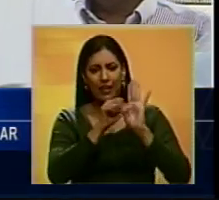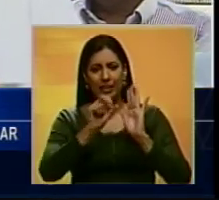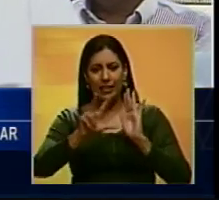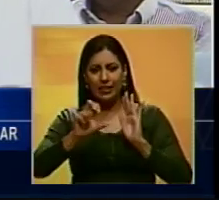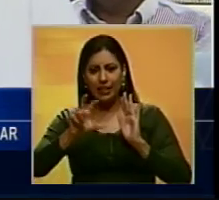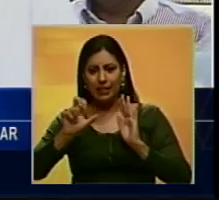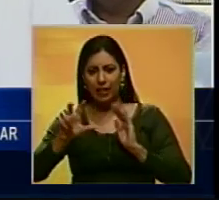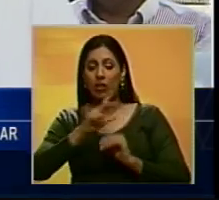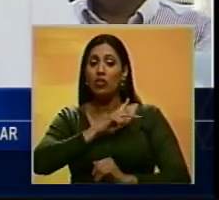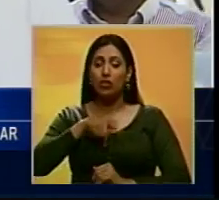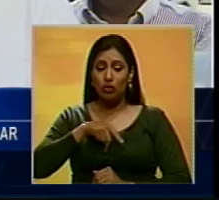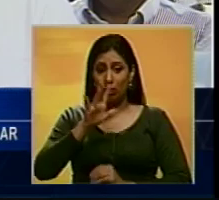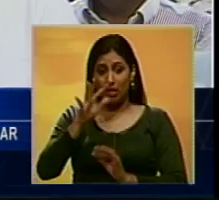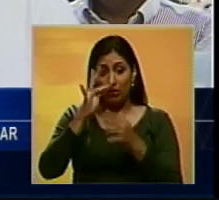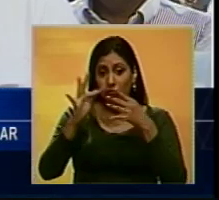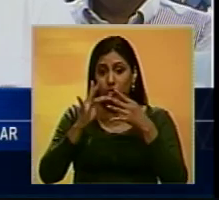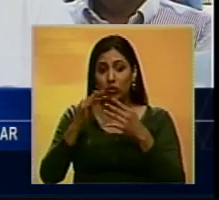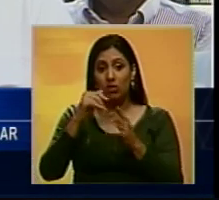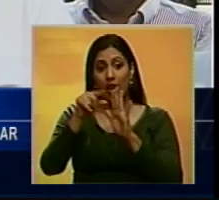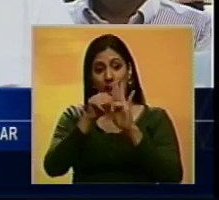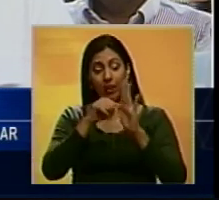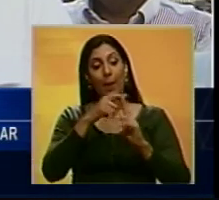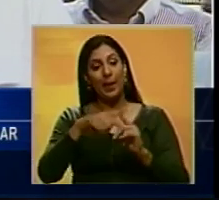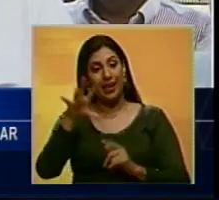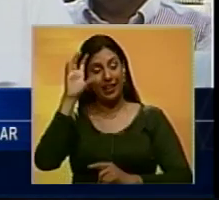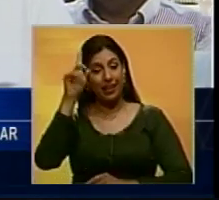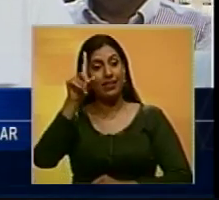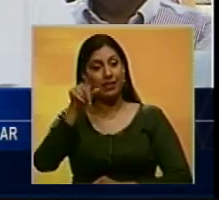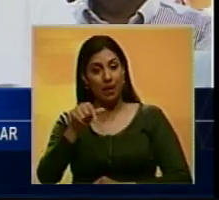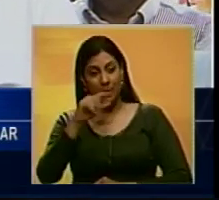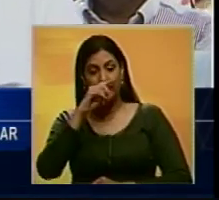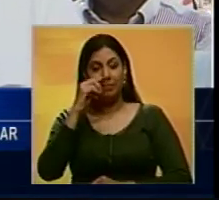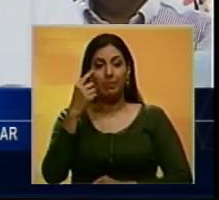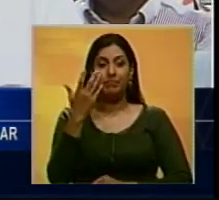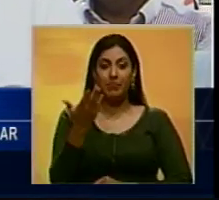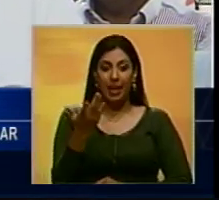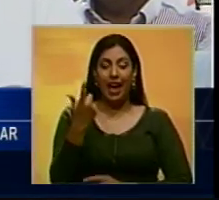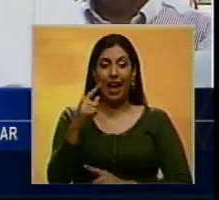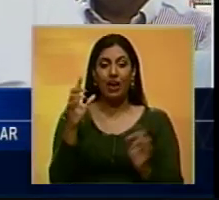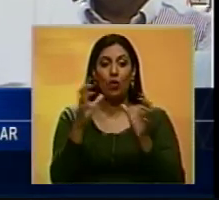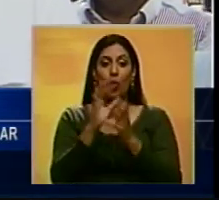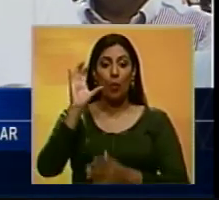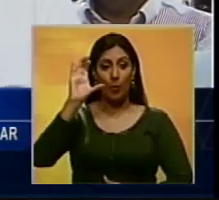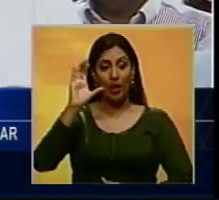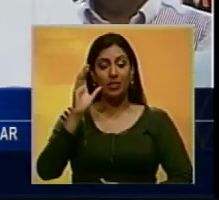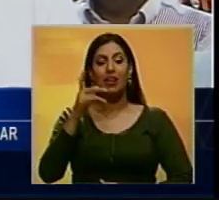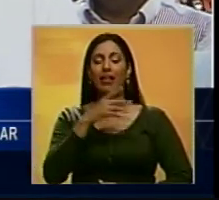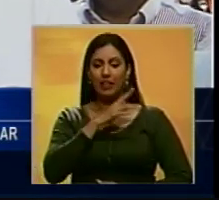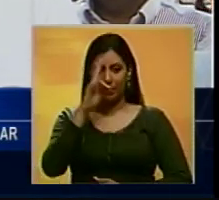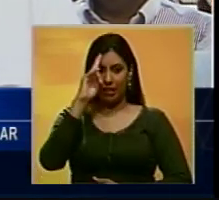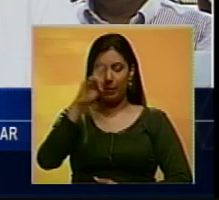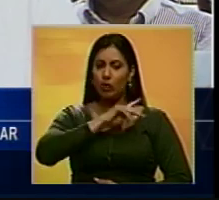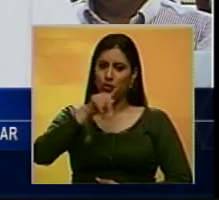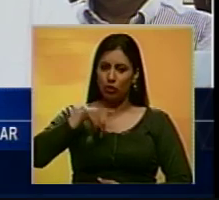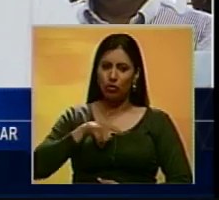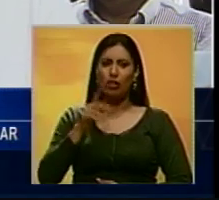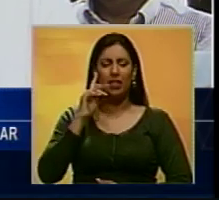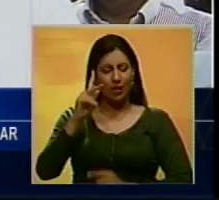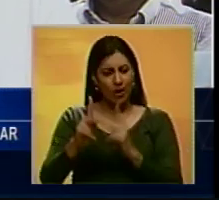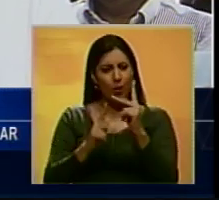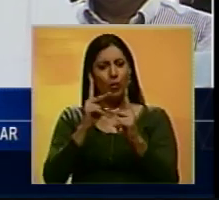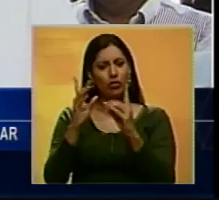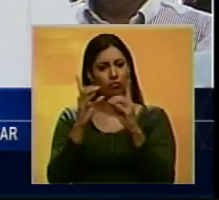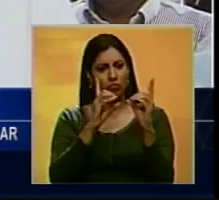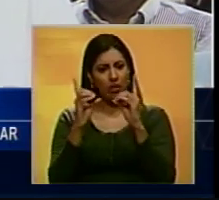333. Nosotros estamos en función de ese artículo, pero entendiendo también de que hay sectores del país que son muy respetables para nosotros, que están en un proceso